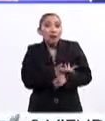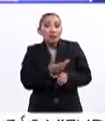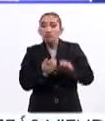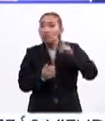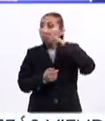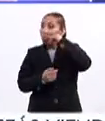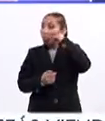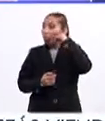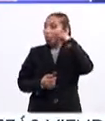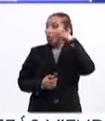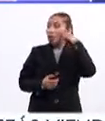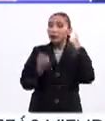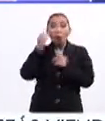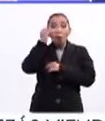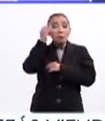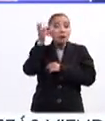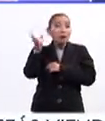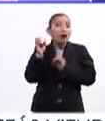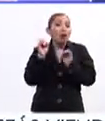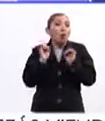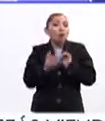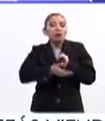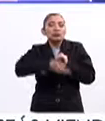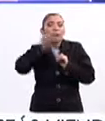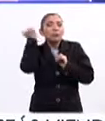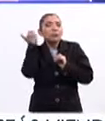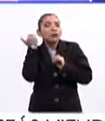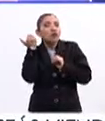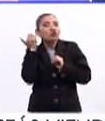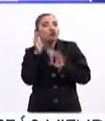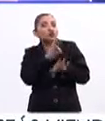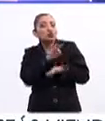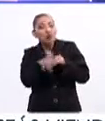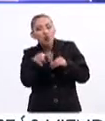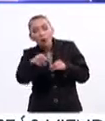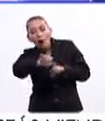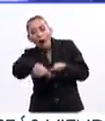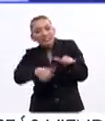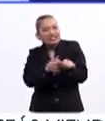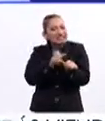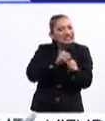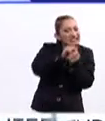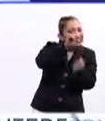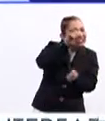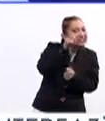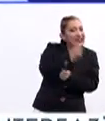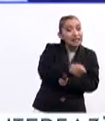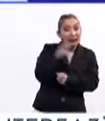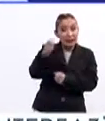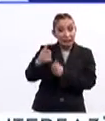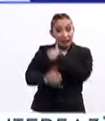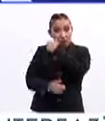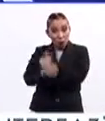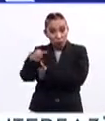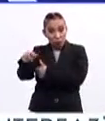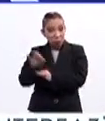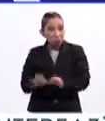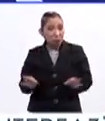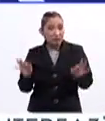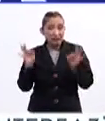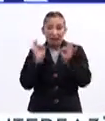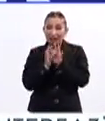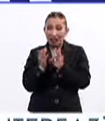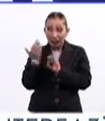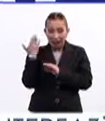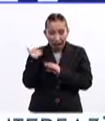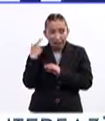que a lo mejor se nos olvida o no sabemos todo lo que hay detrás. Este evento fue muy importante